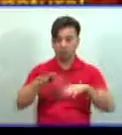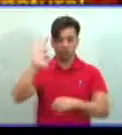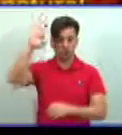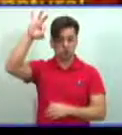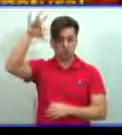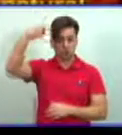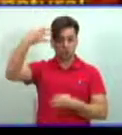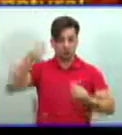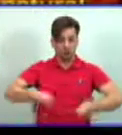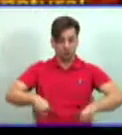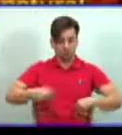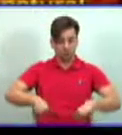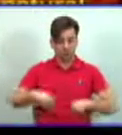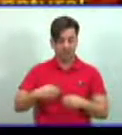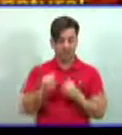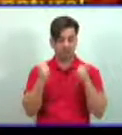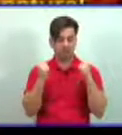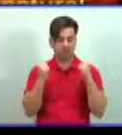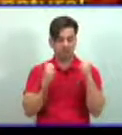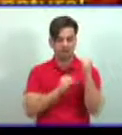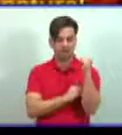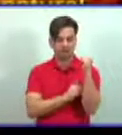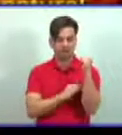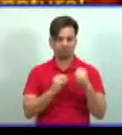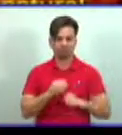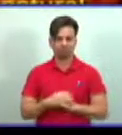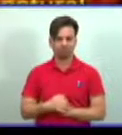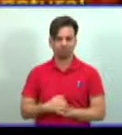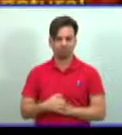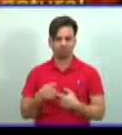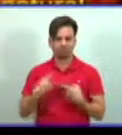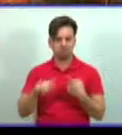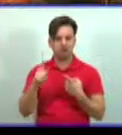fuentes renovables de energía.